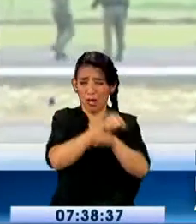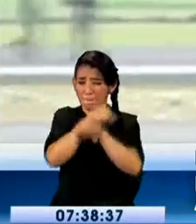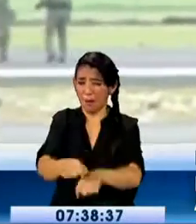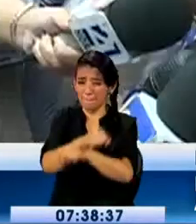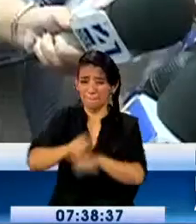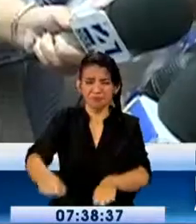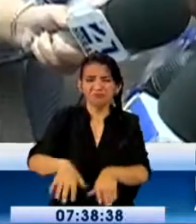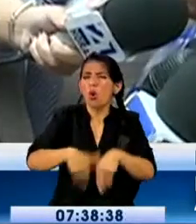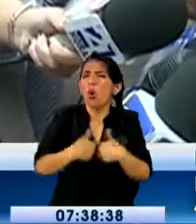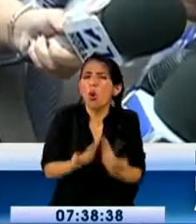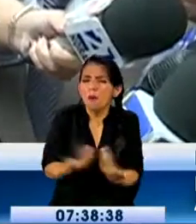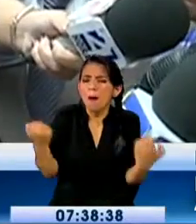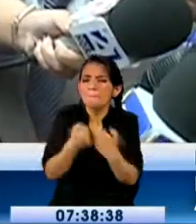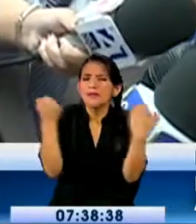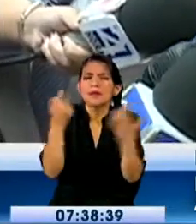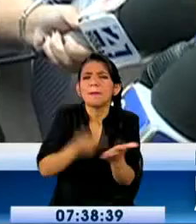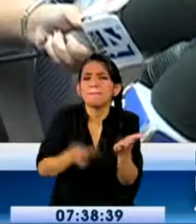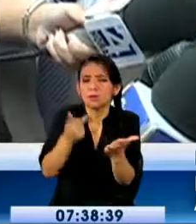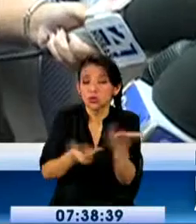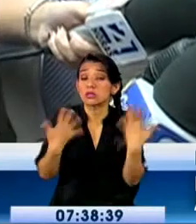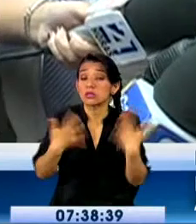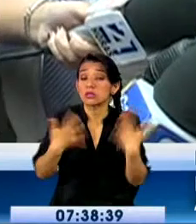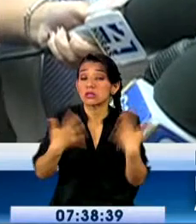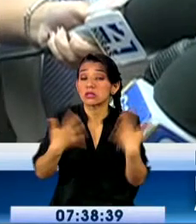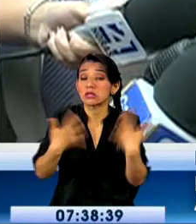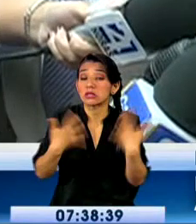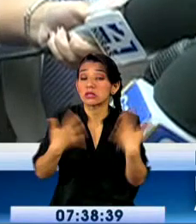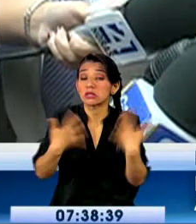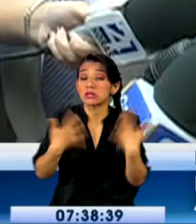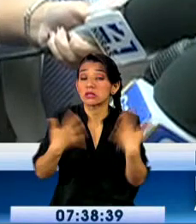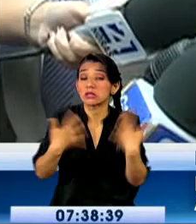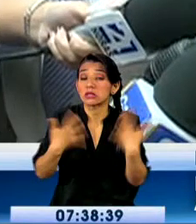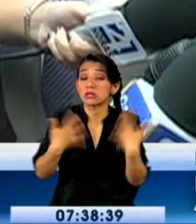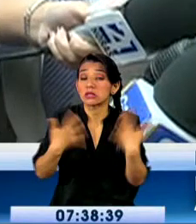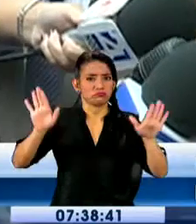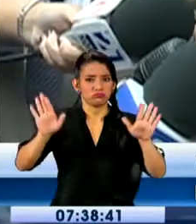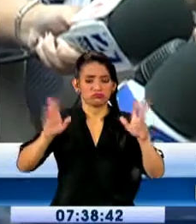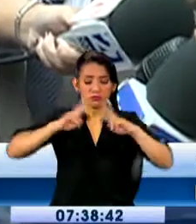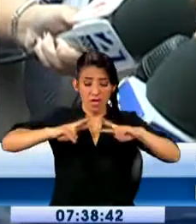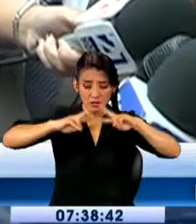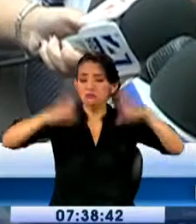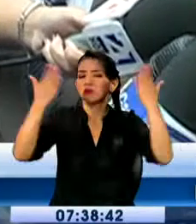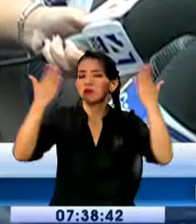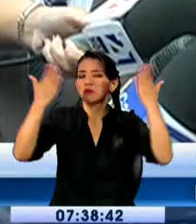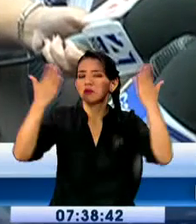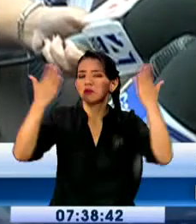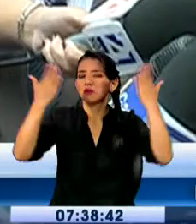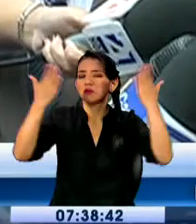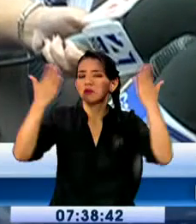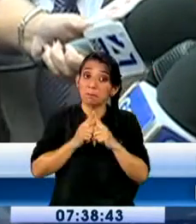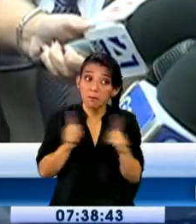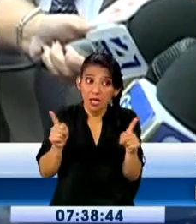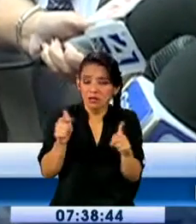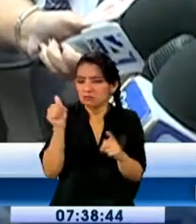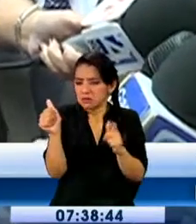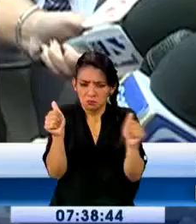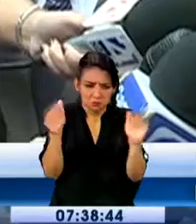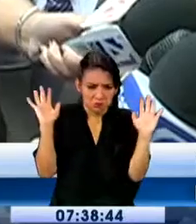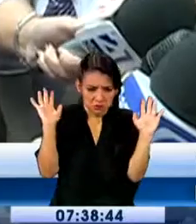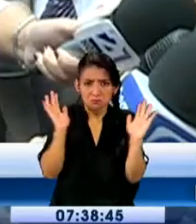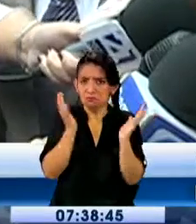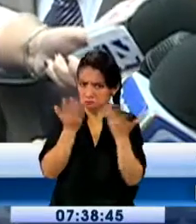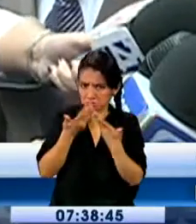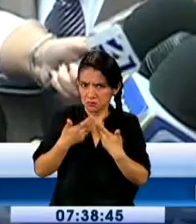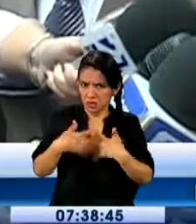están listos. Los informes técnicamente están acabados, pero es necesario por las propias implicaciones que tiene. Como